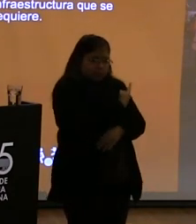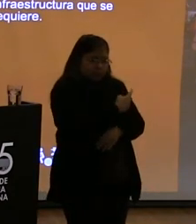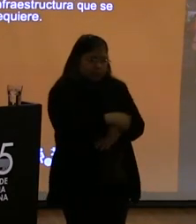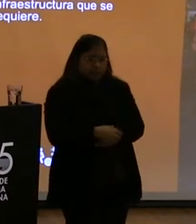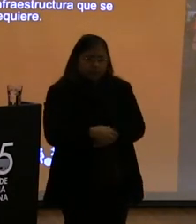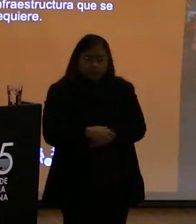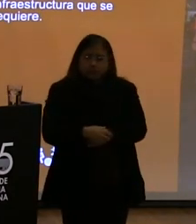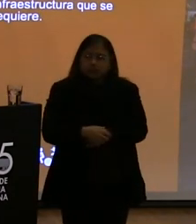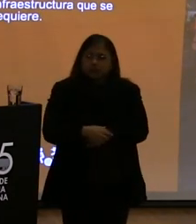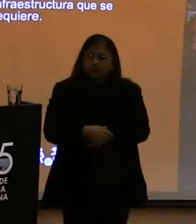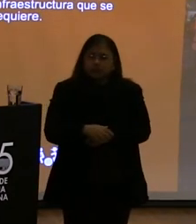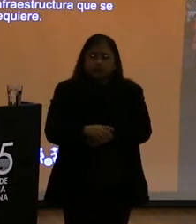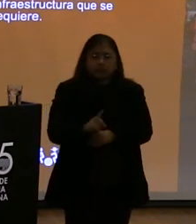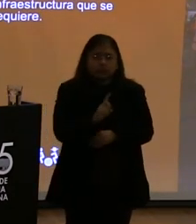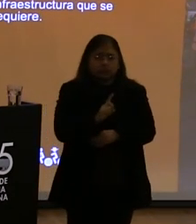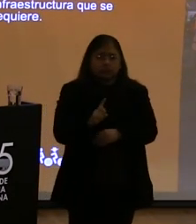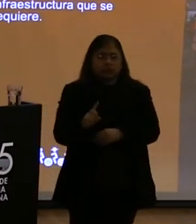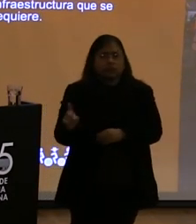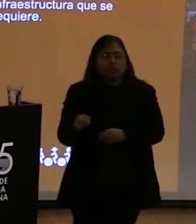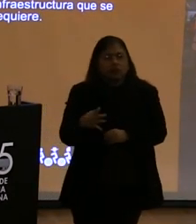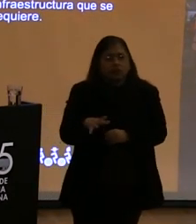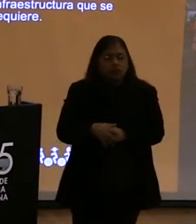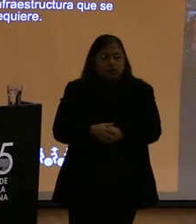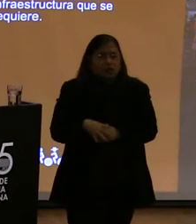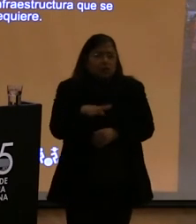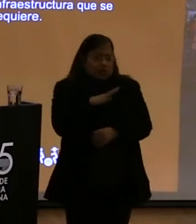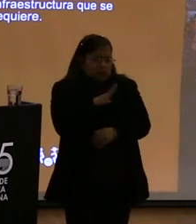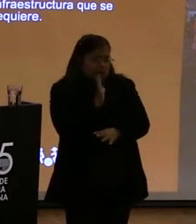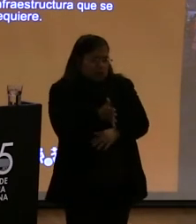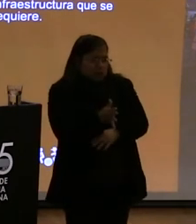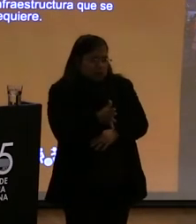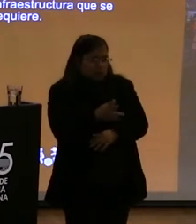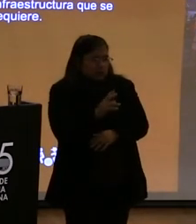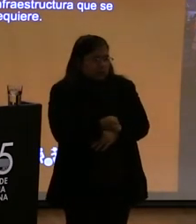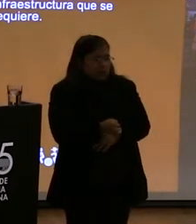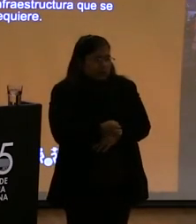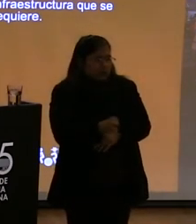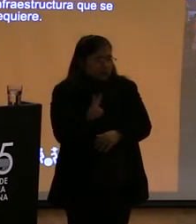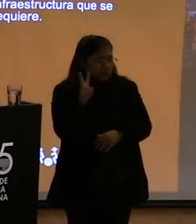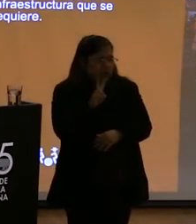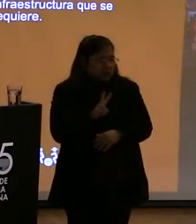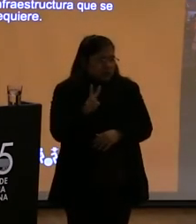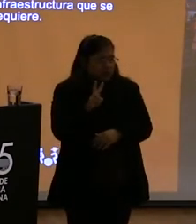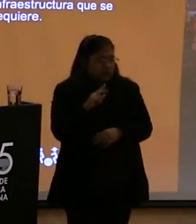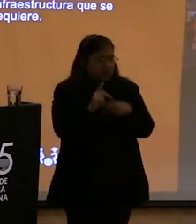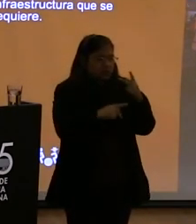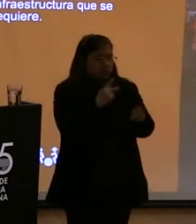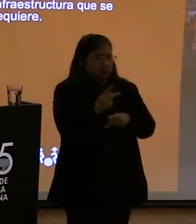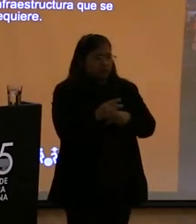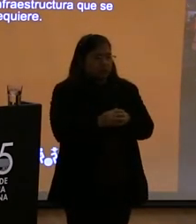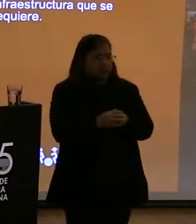que también son digamos infraestructura que debería existir este viernes de hecho hicimos una intervención